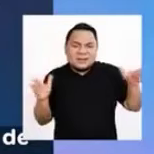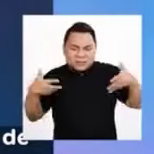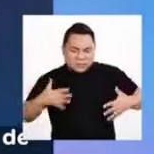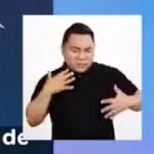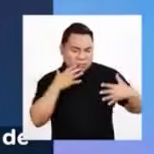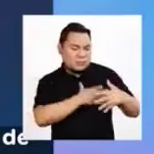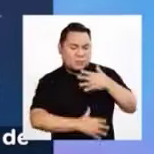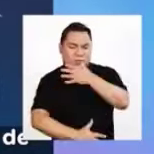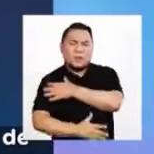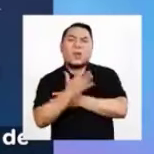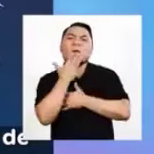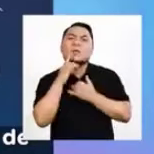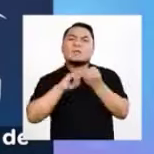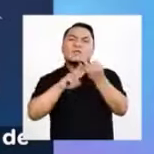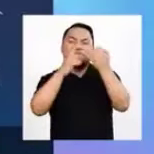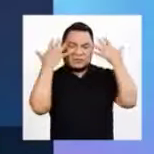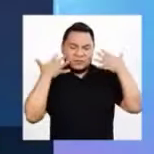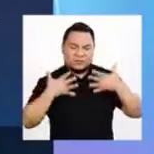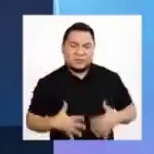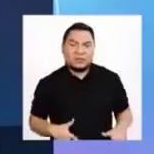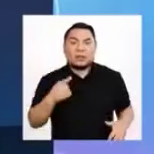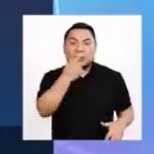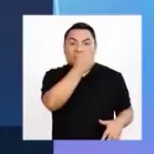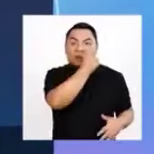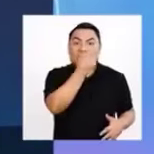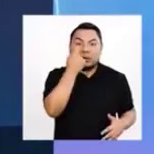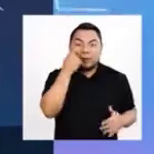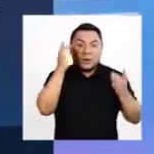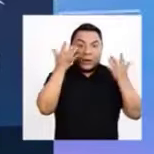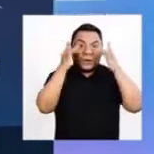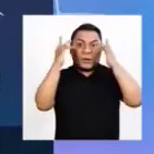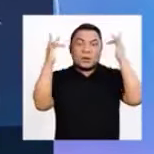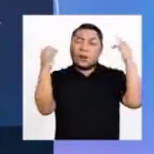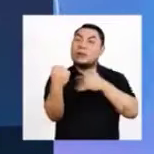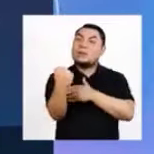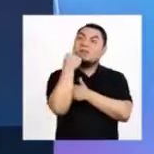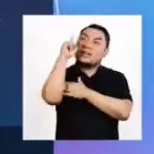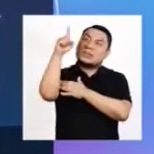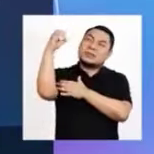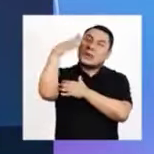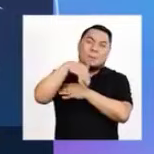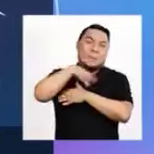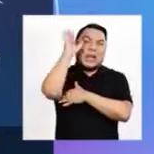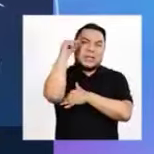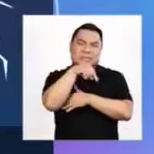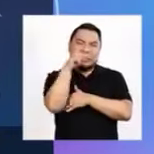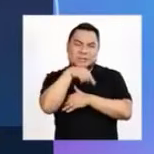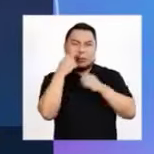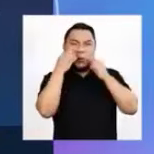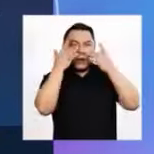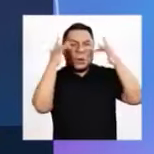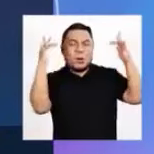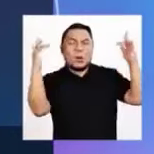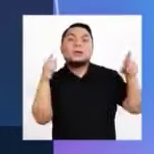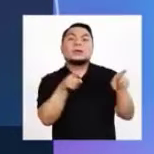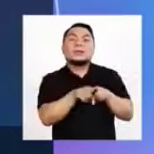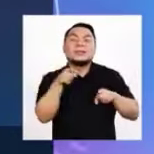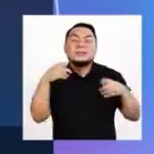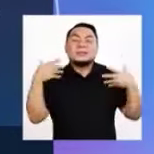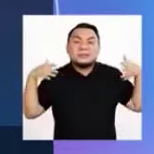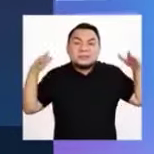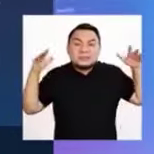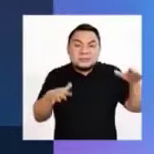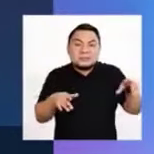los colores. El brillo de sus ojos fue más fuerte que el sol y su aliento